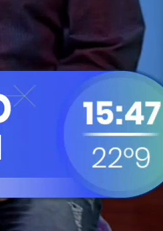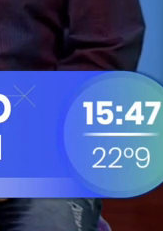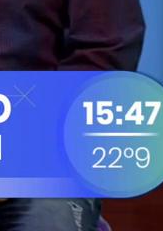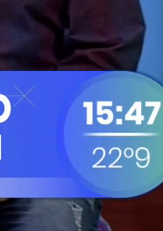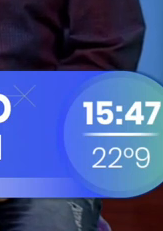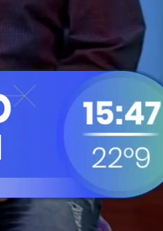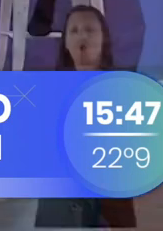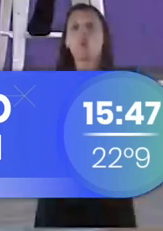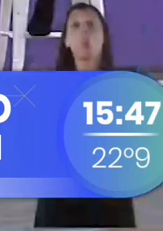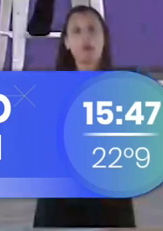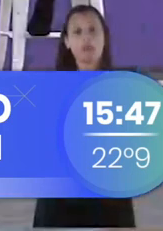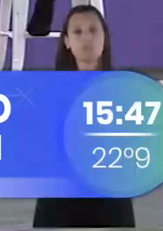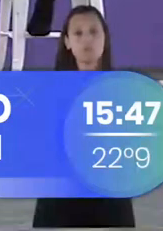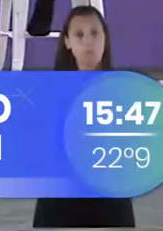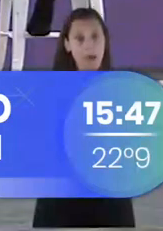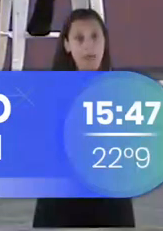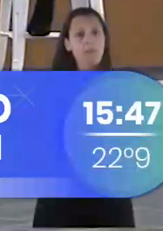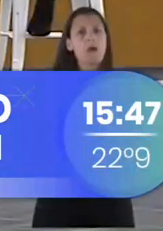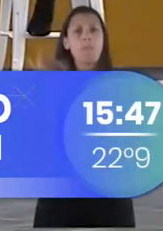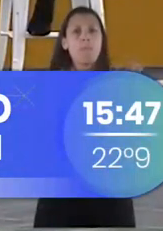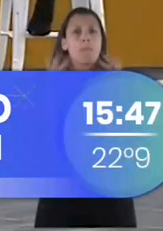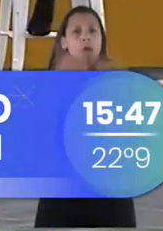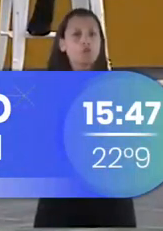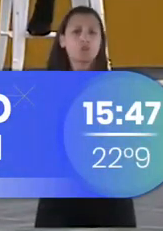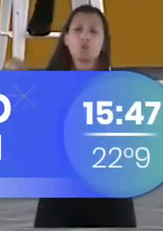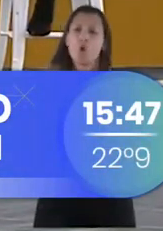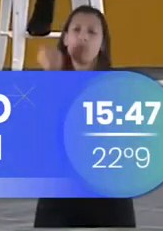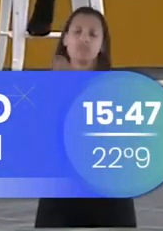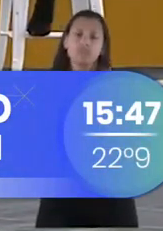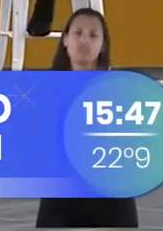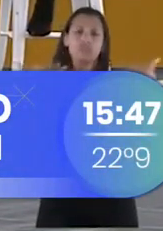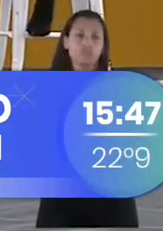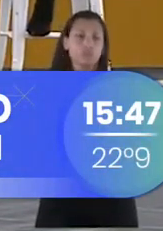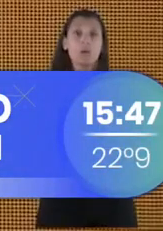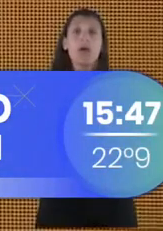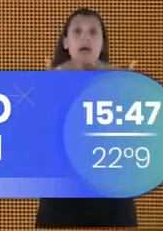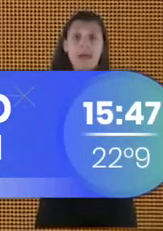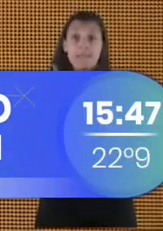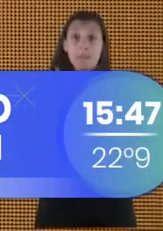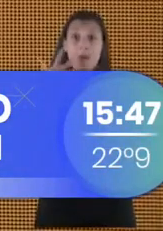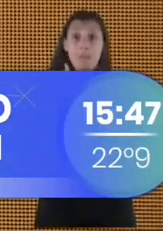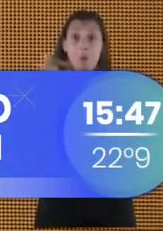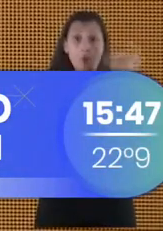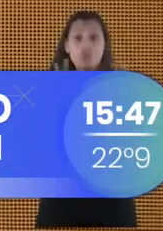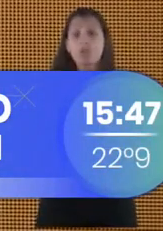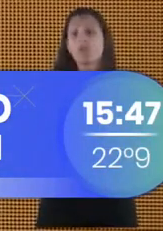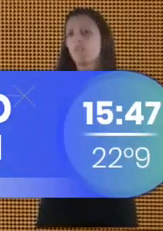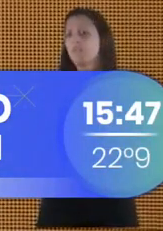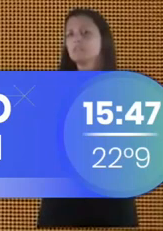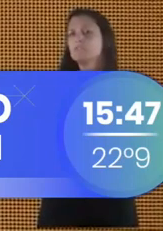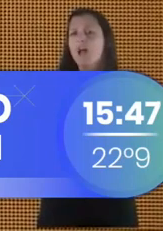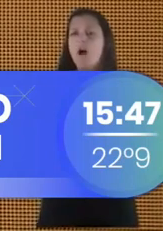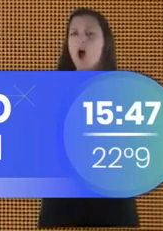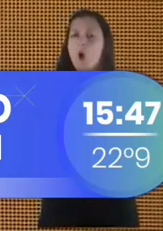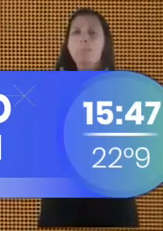presentamos. Para mí este proyecto es muy importante, porque sigue la senda de lo que yo y el gobierno y